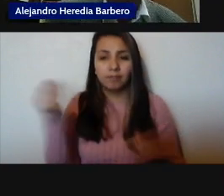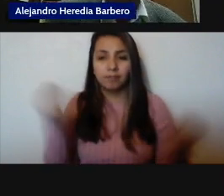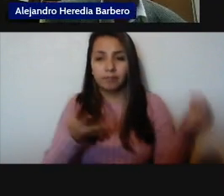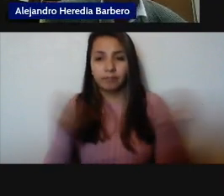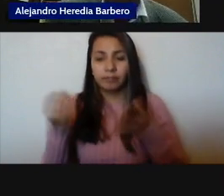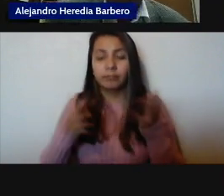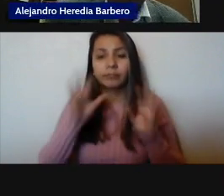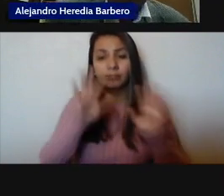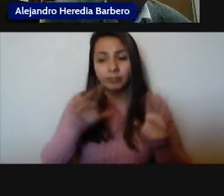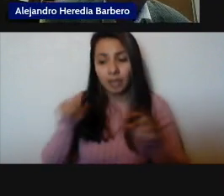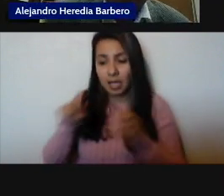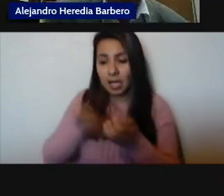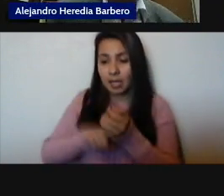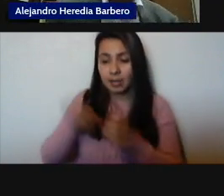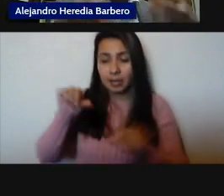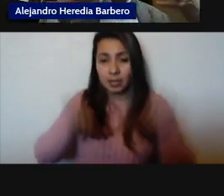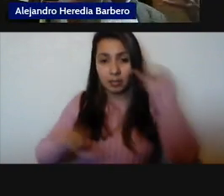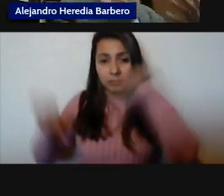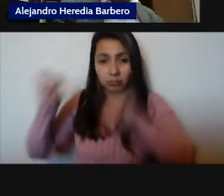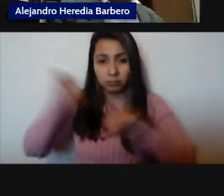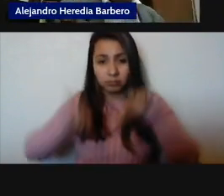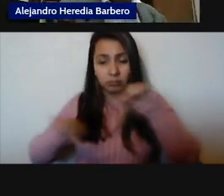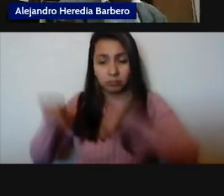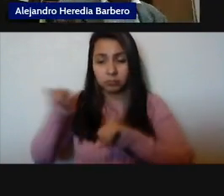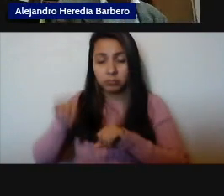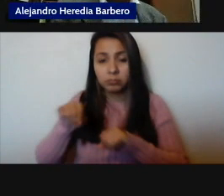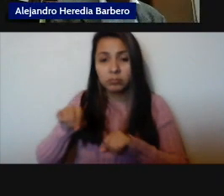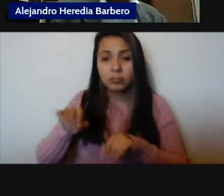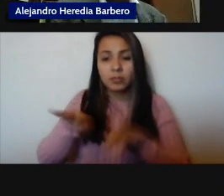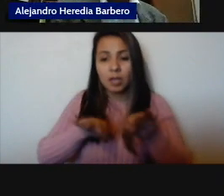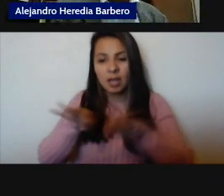enriquecimiento a nuestra charla. Entonces, en el laboratorio